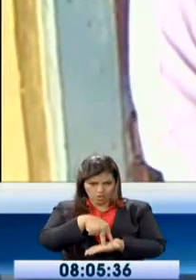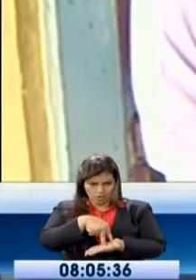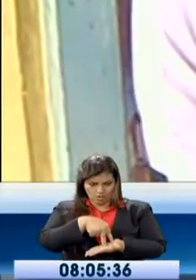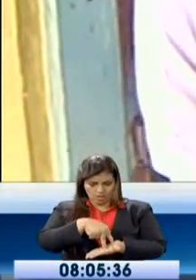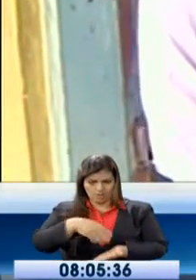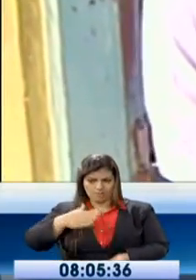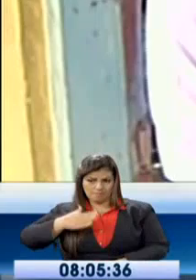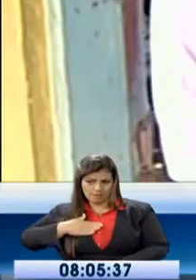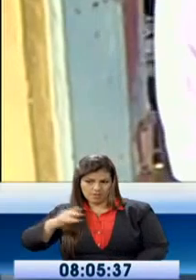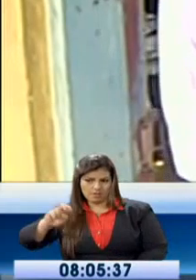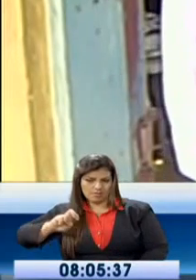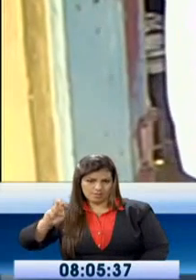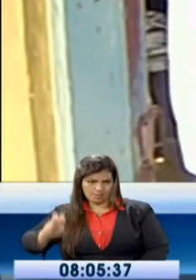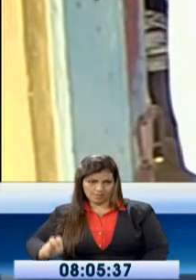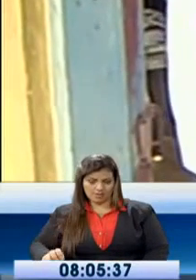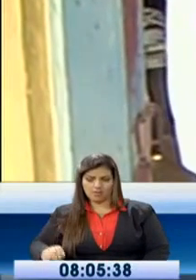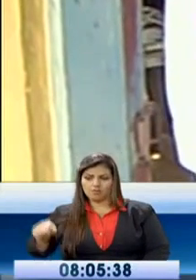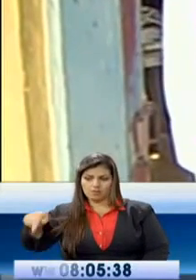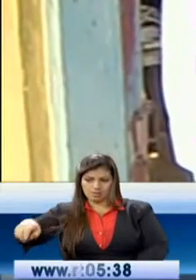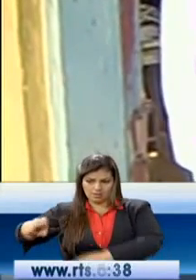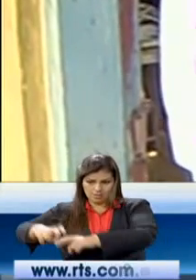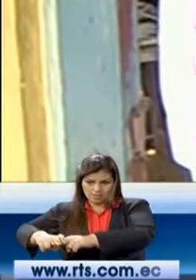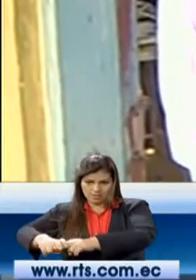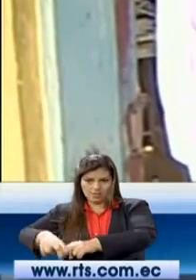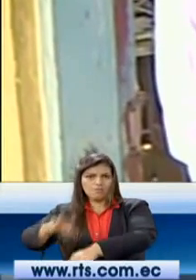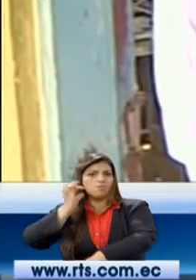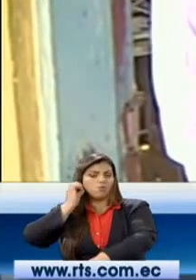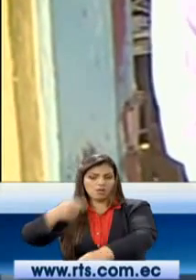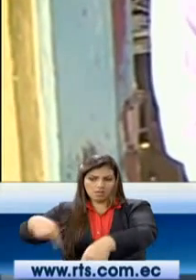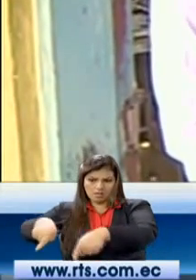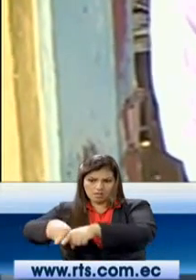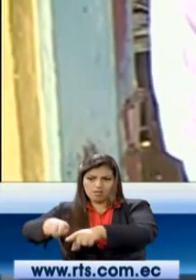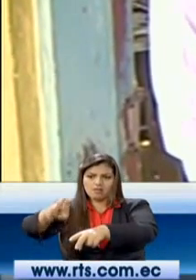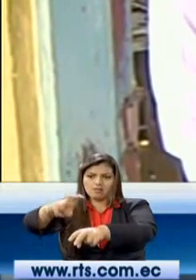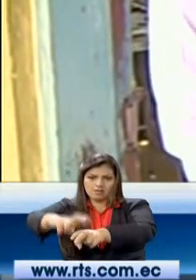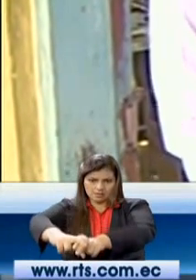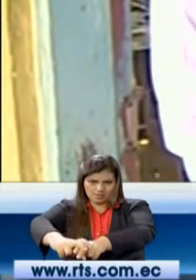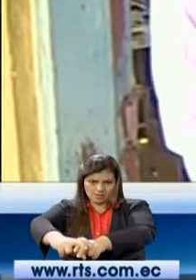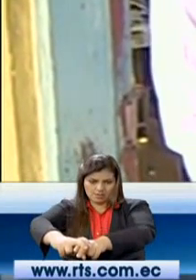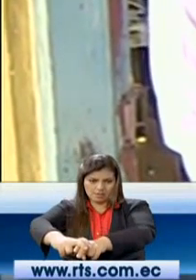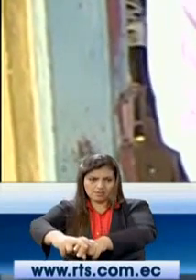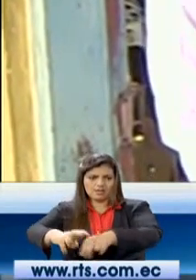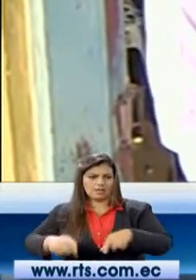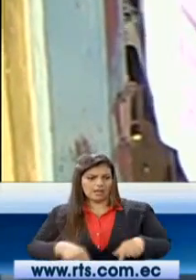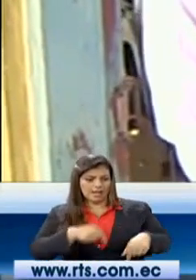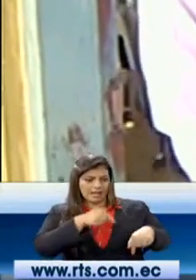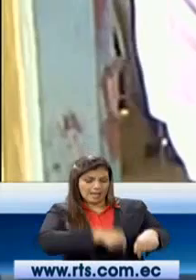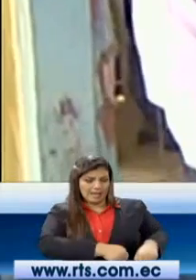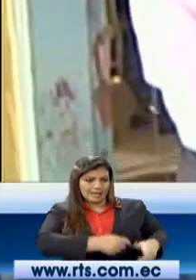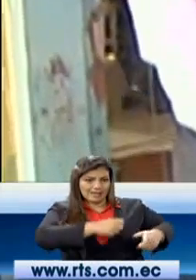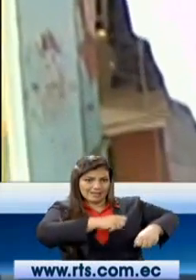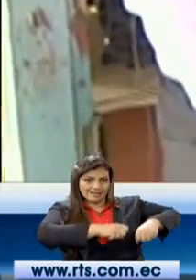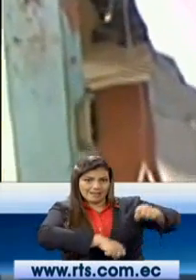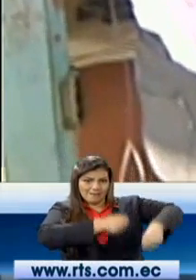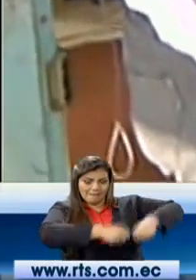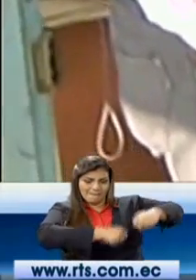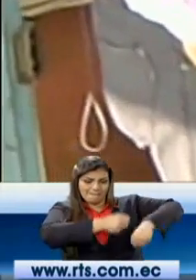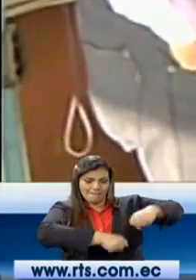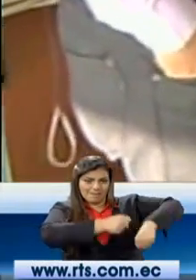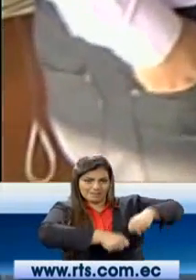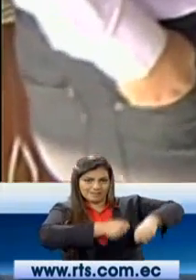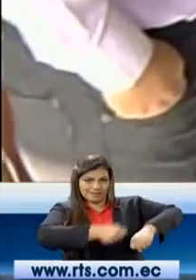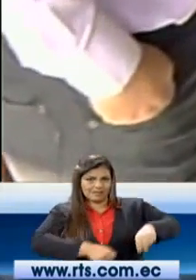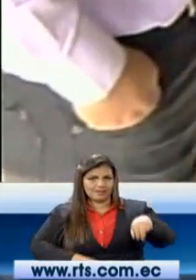nieto ahí, sentada. Entonces ahí estaban llamando cuando, recuerdo que tenían unos 5 minutos que